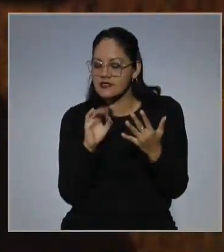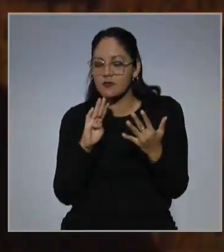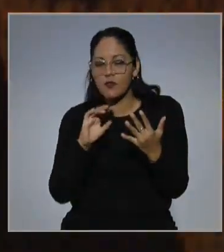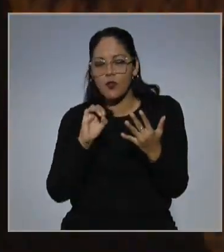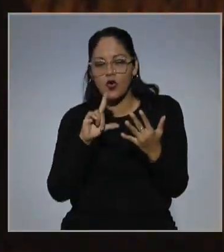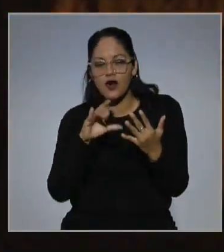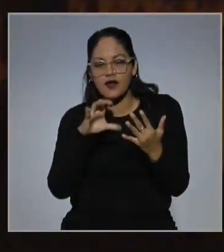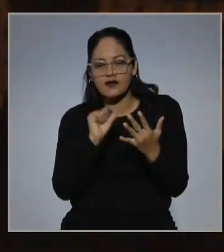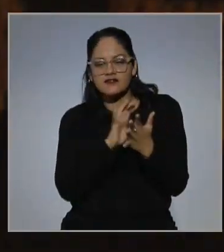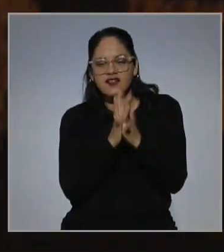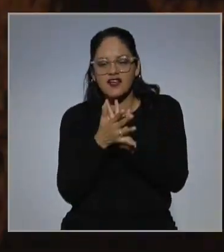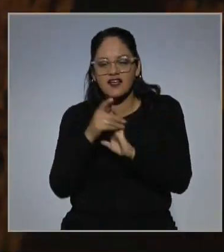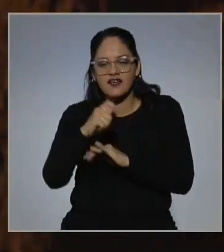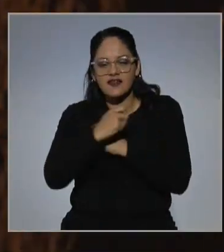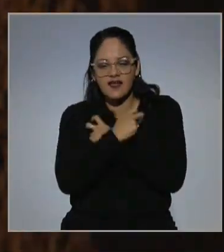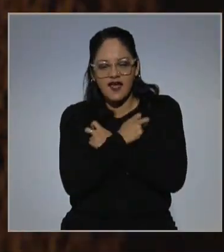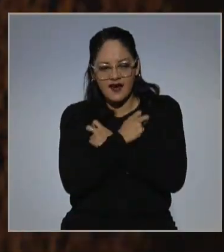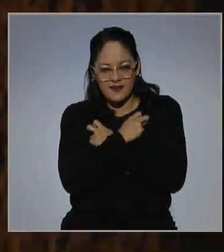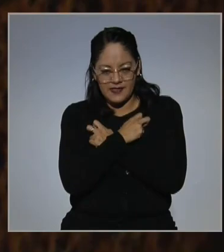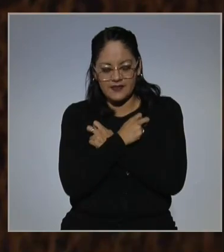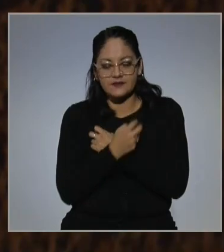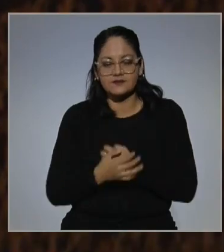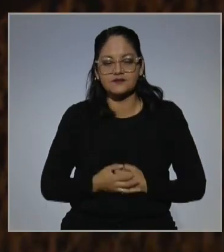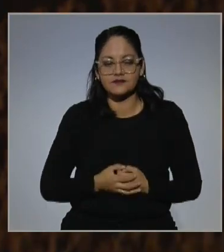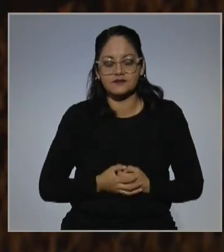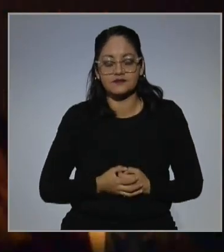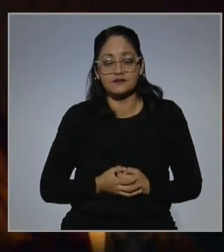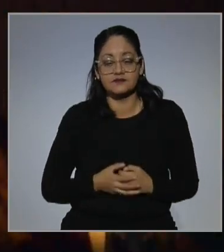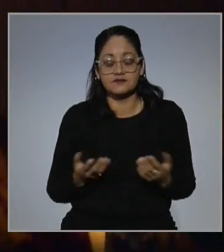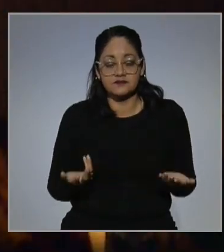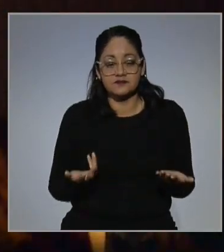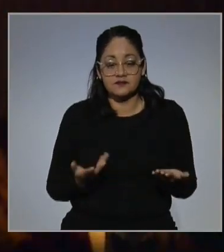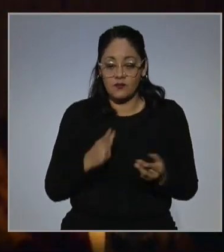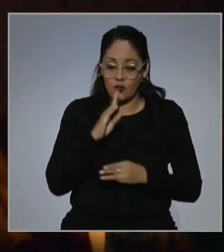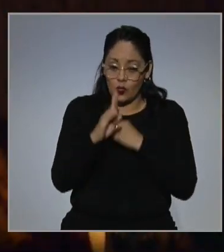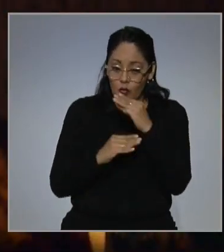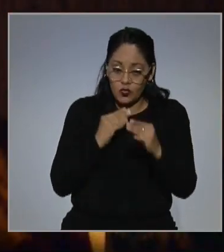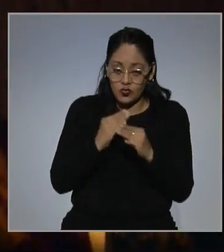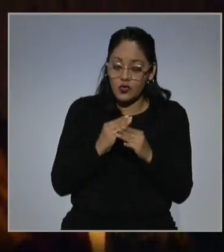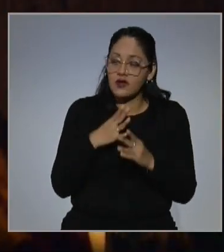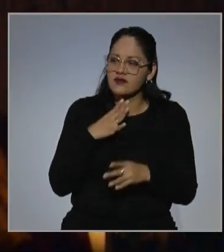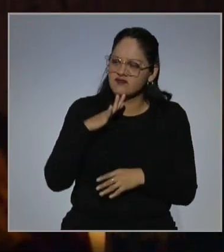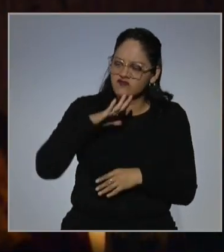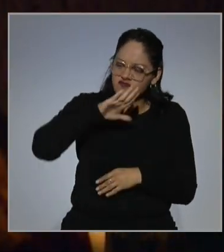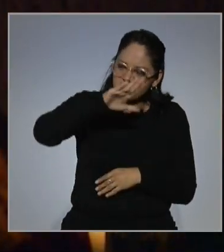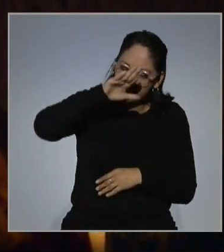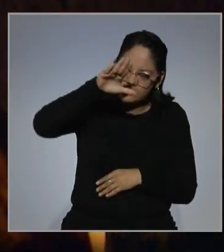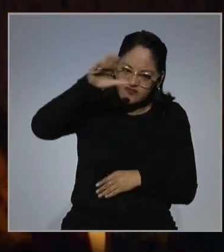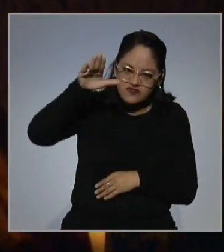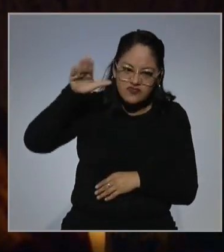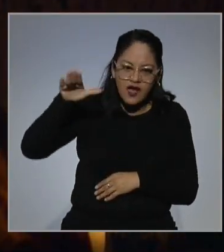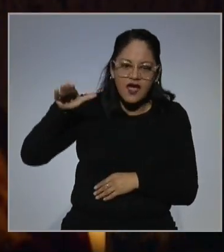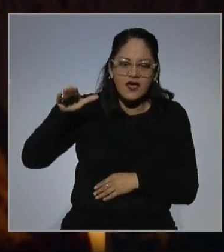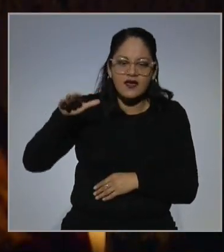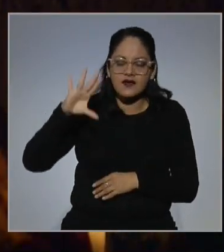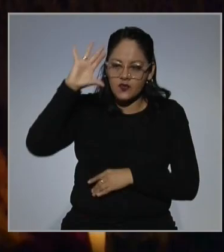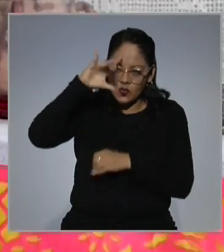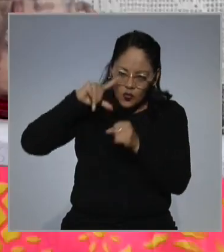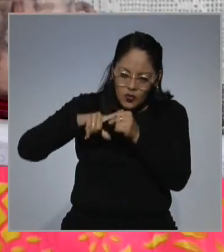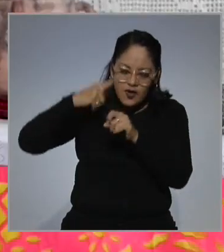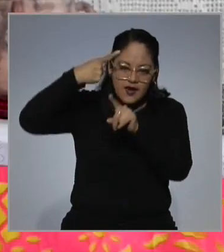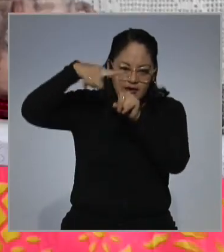la calavera, vaya por el mundo recorriendo espacios